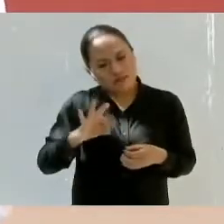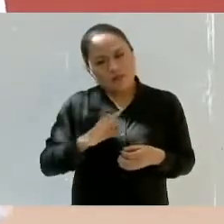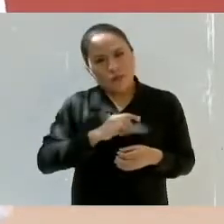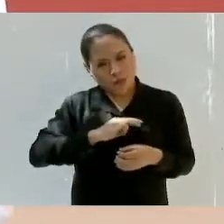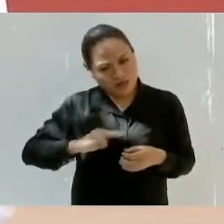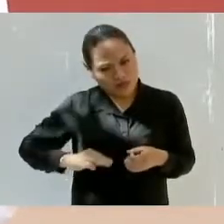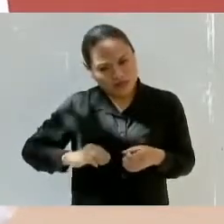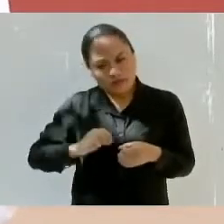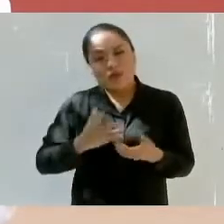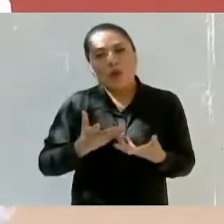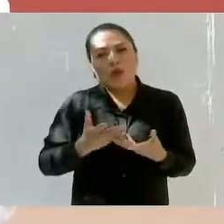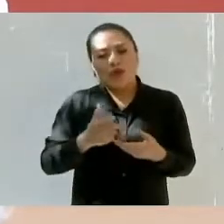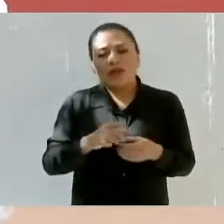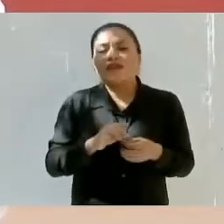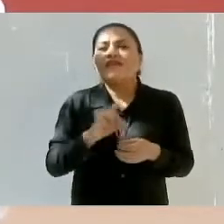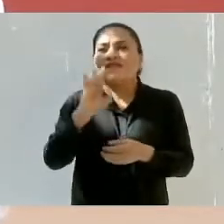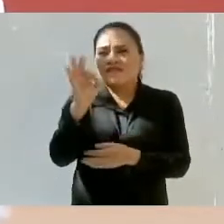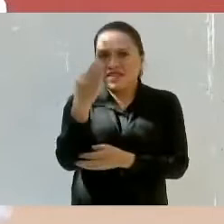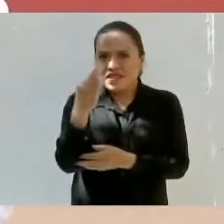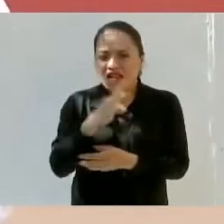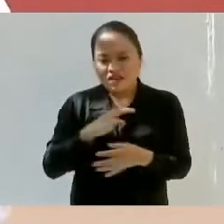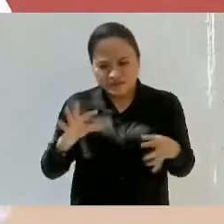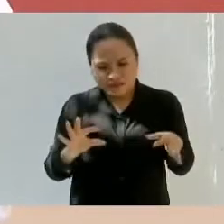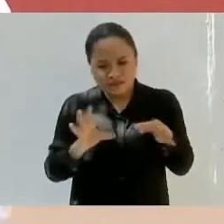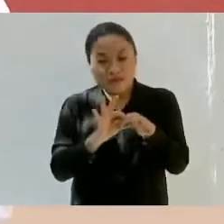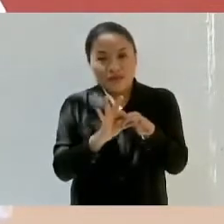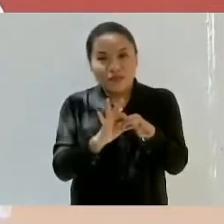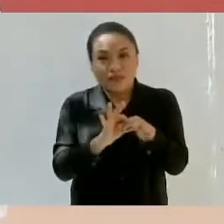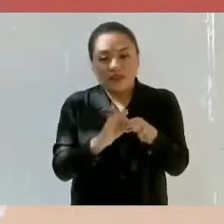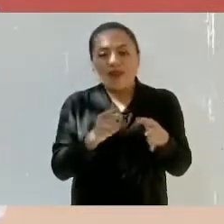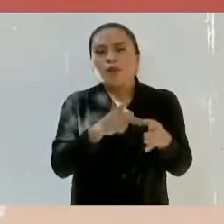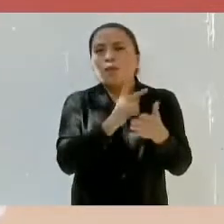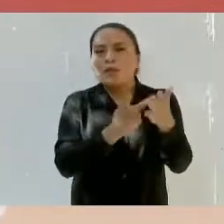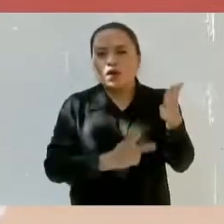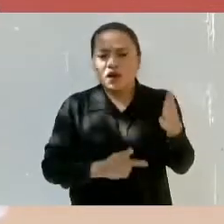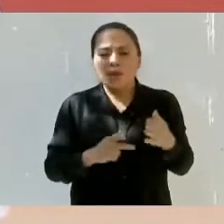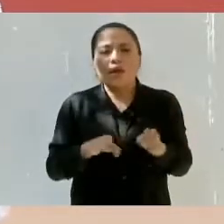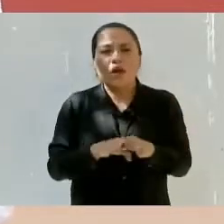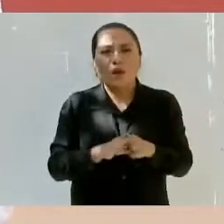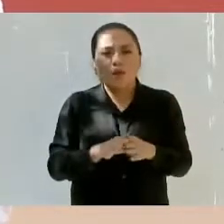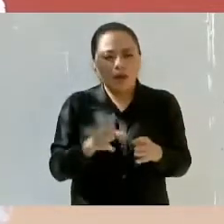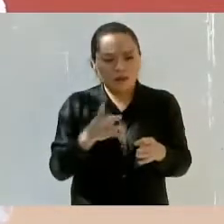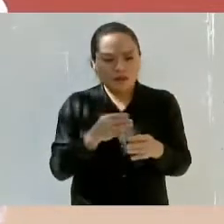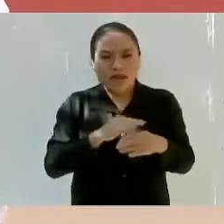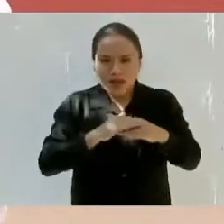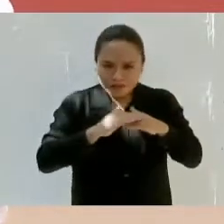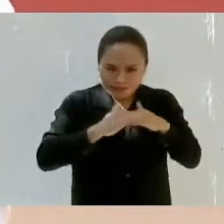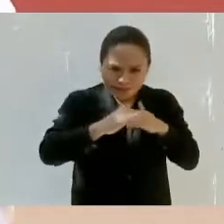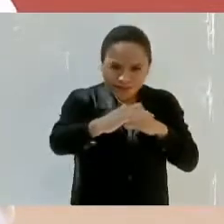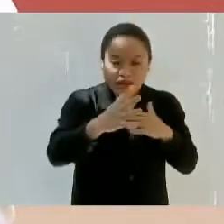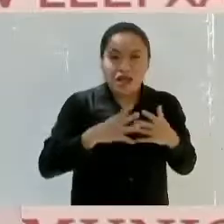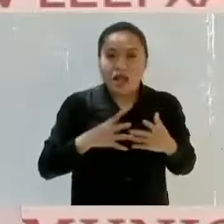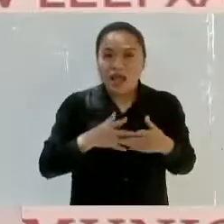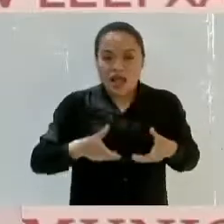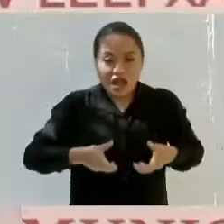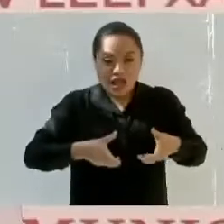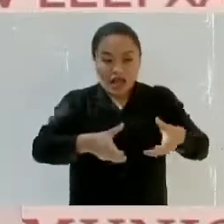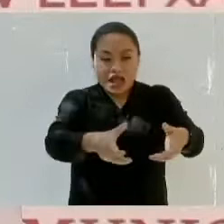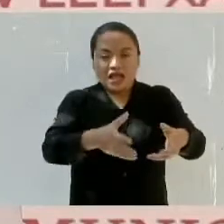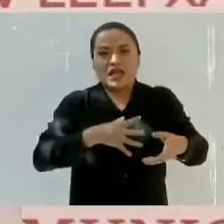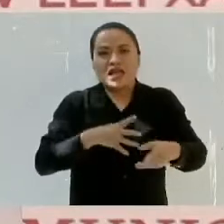federación. Me gustaría un programa de pavimentación hacia las agencias municipales. Creo que hemos